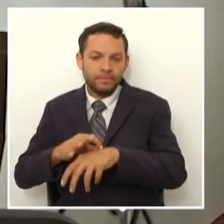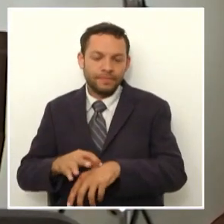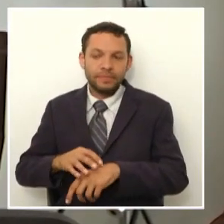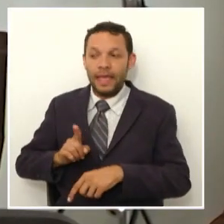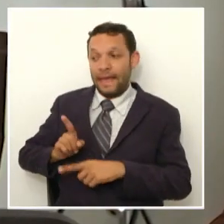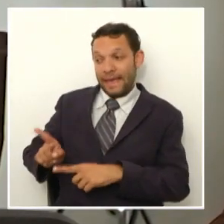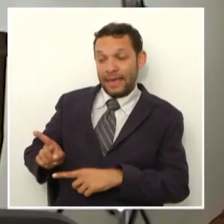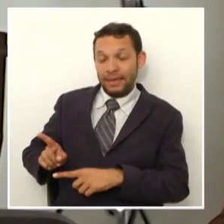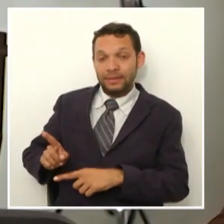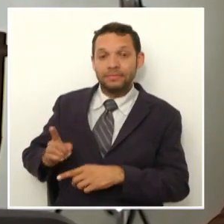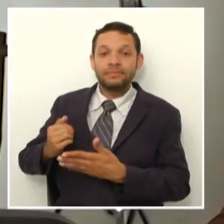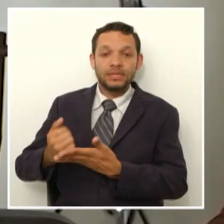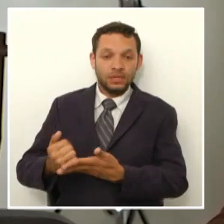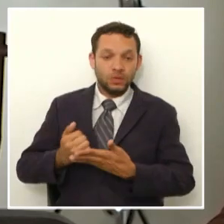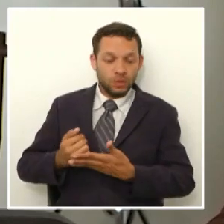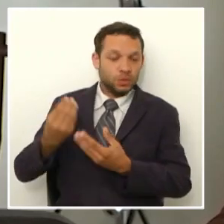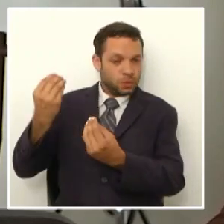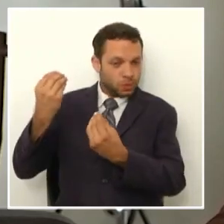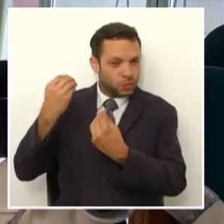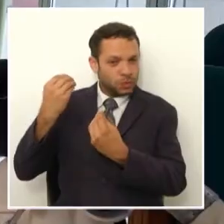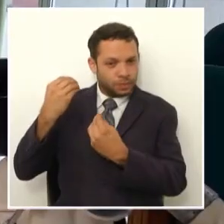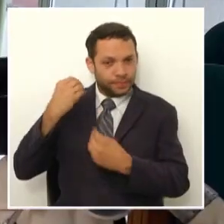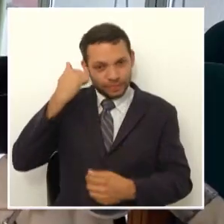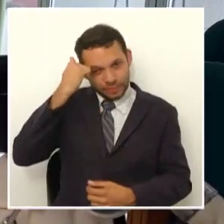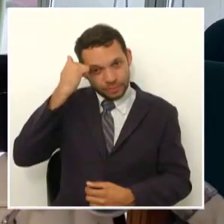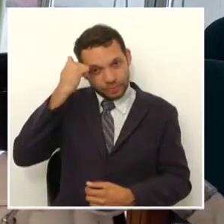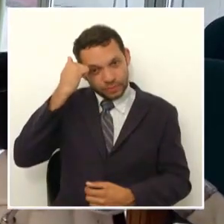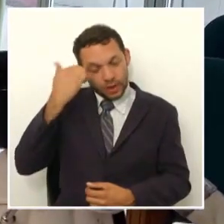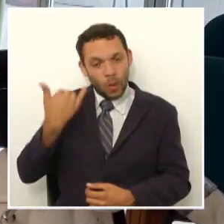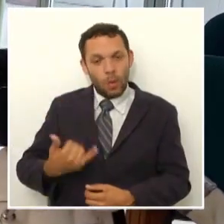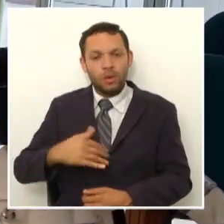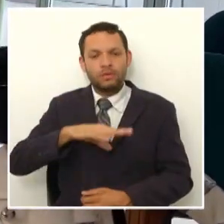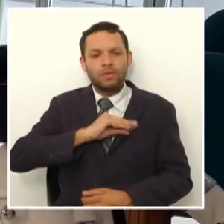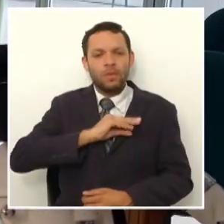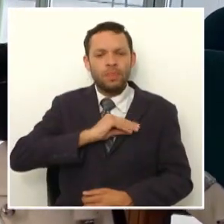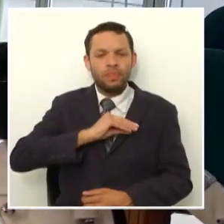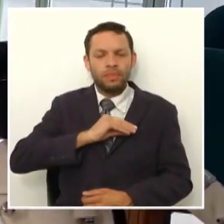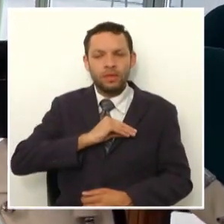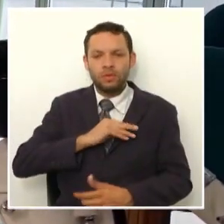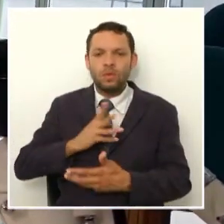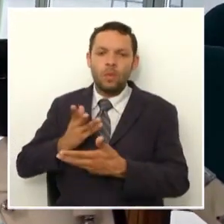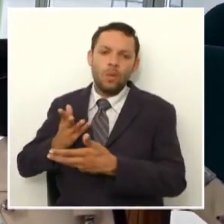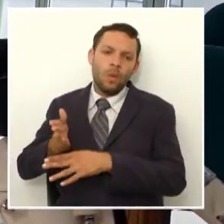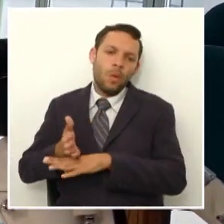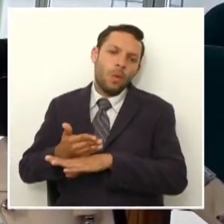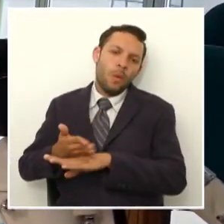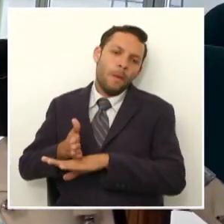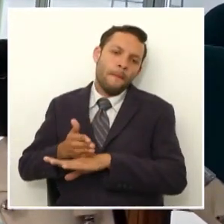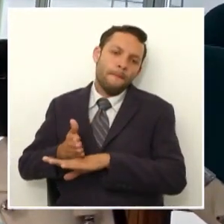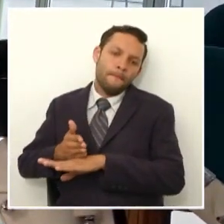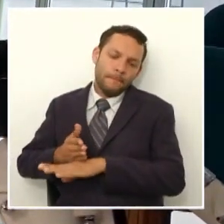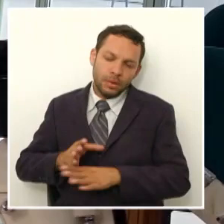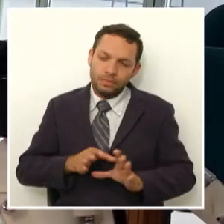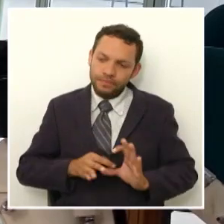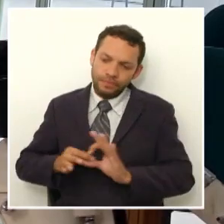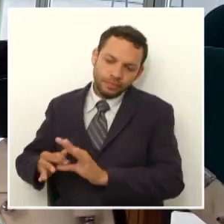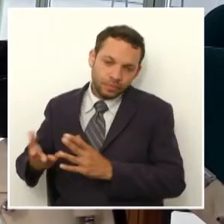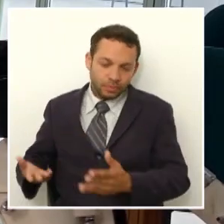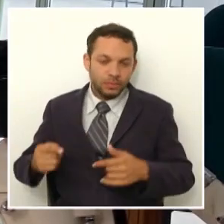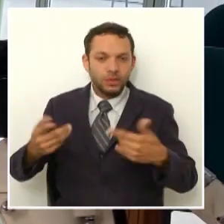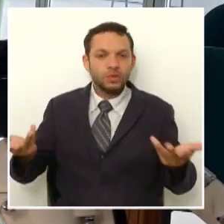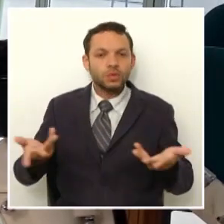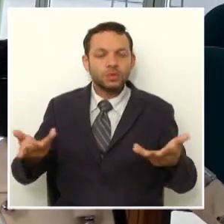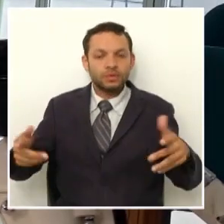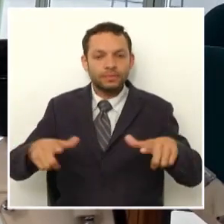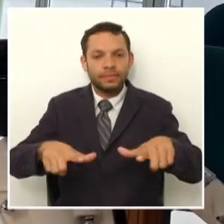de anestesiología. Y hoy con una alegría grabo este programa. Primero, en una biblioteca que